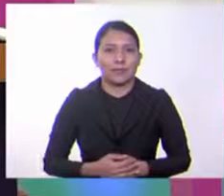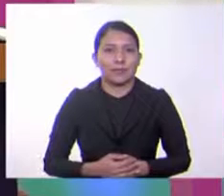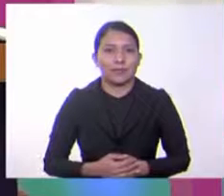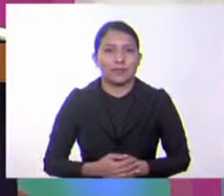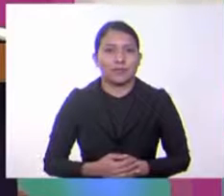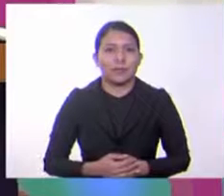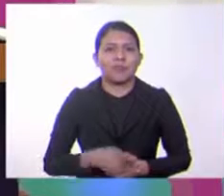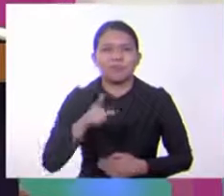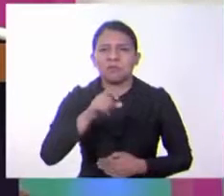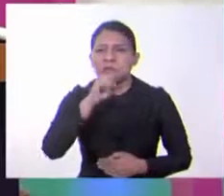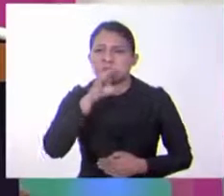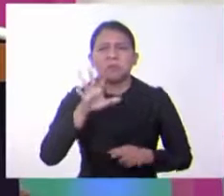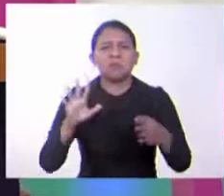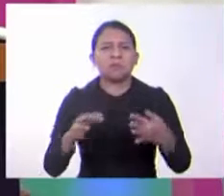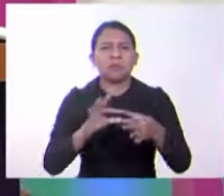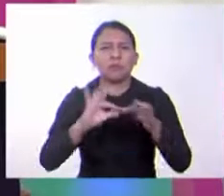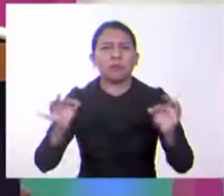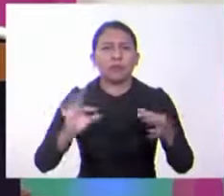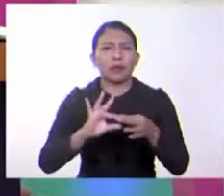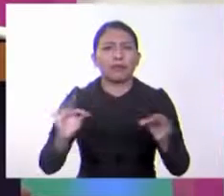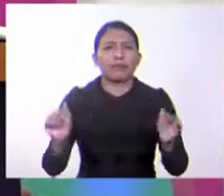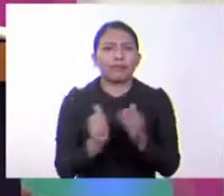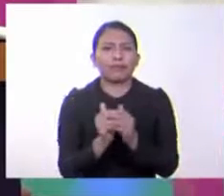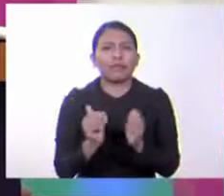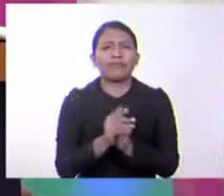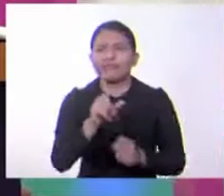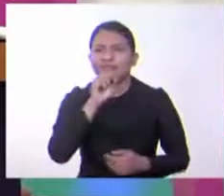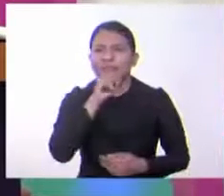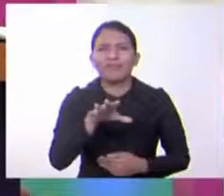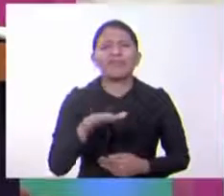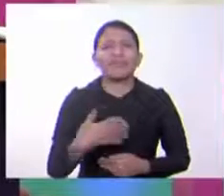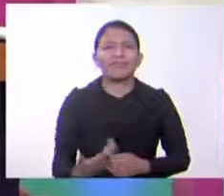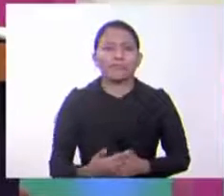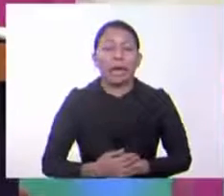¿Qué dice nuestro problema inicial?